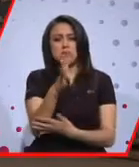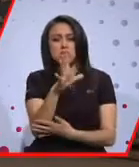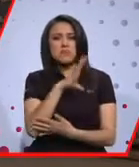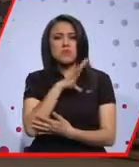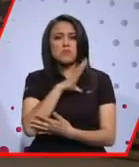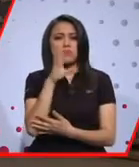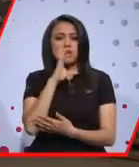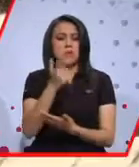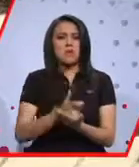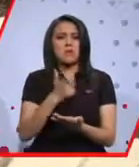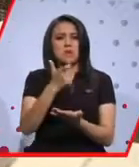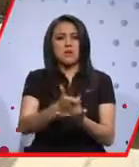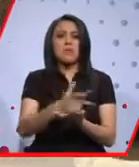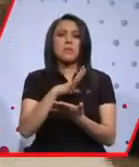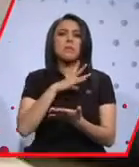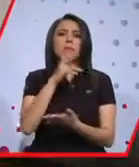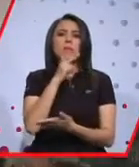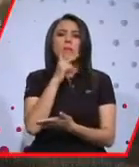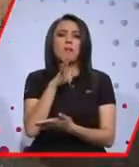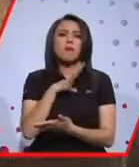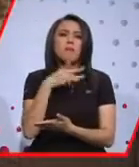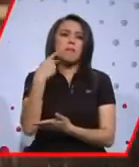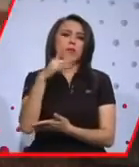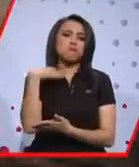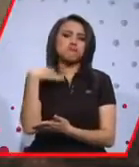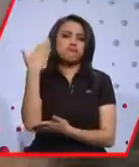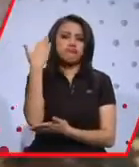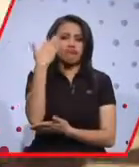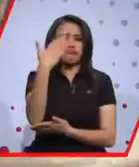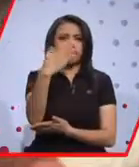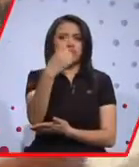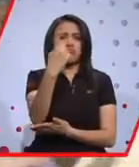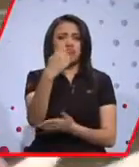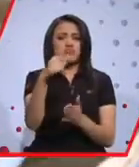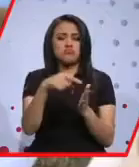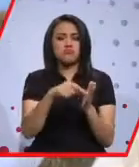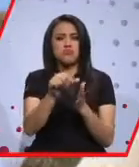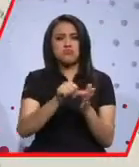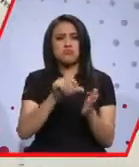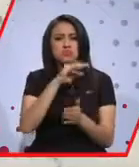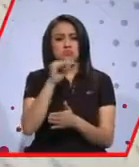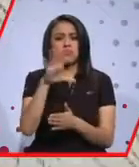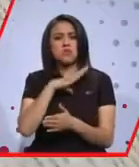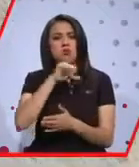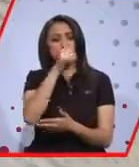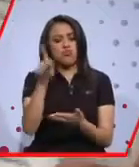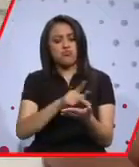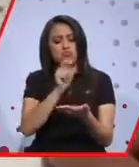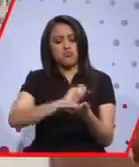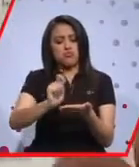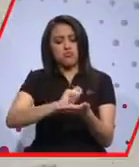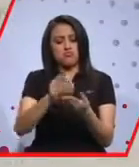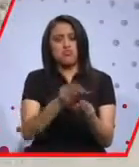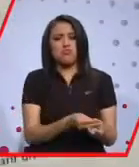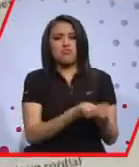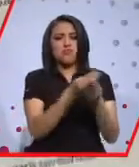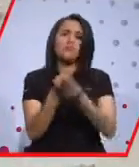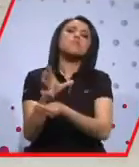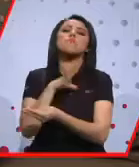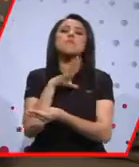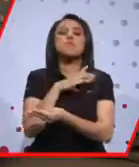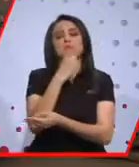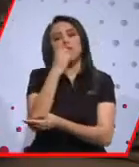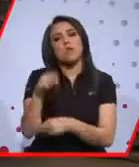hacerles su pago en ropa pero que cree transcurre mes y medio redactan un nuevo documento ahora dirigido a la gerencia de administración